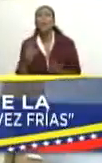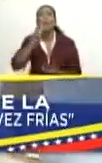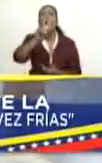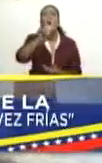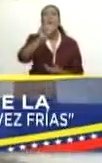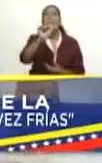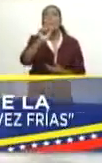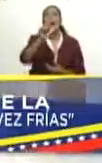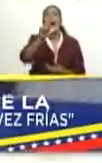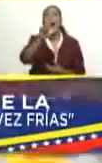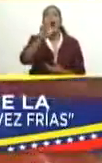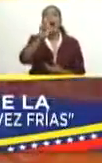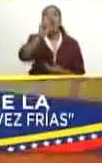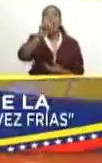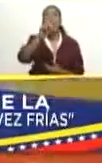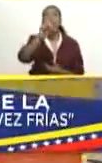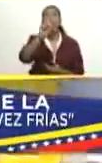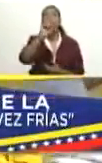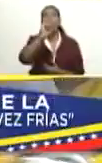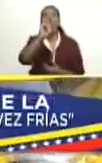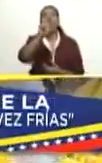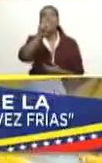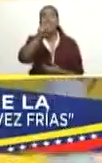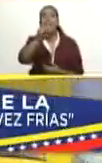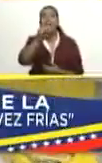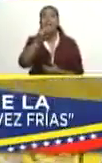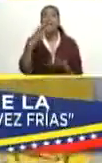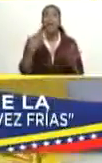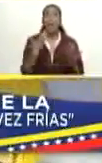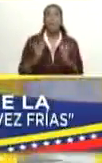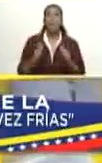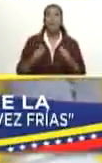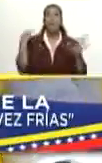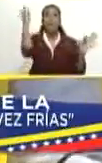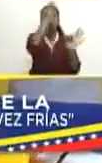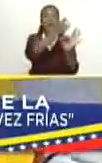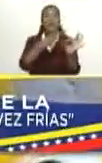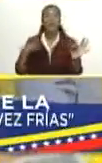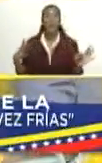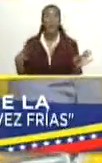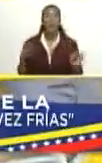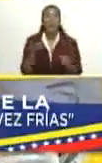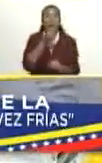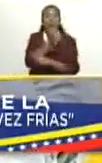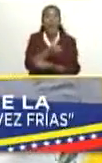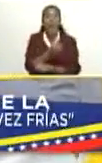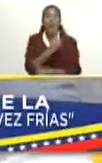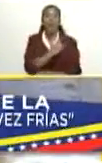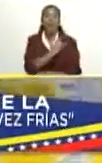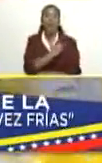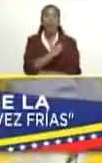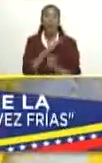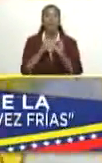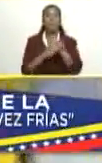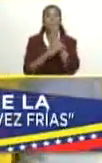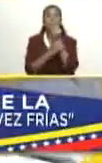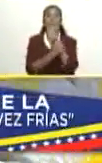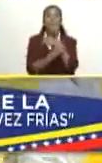Valentín. Valentín, de Amazonas, fisioterapia, profesional de la